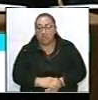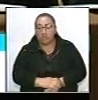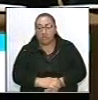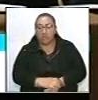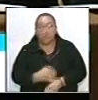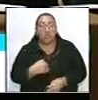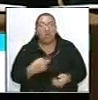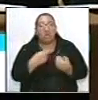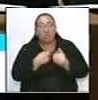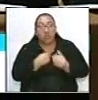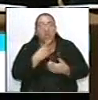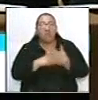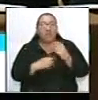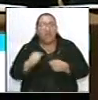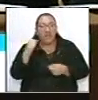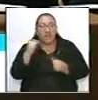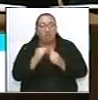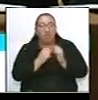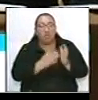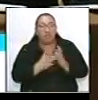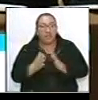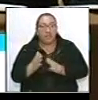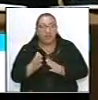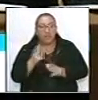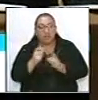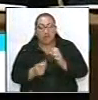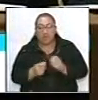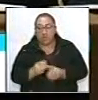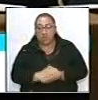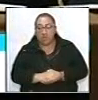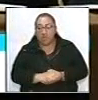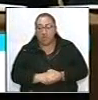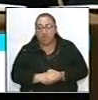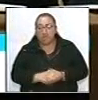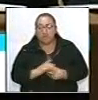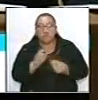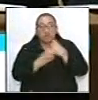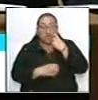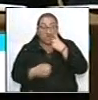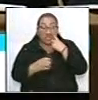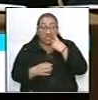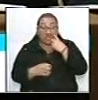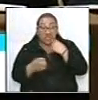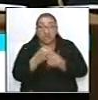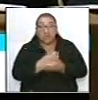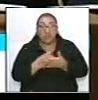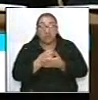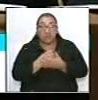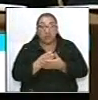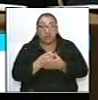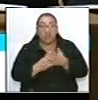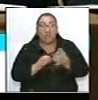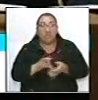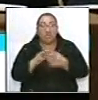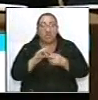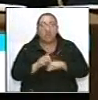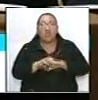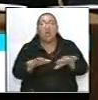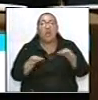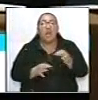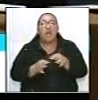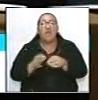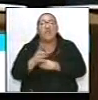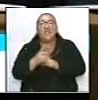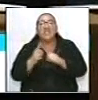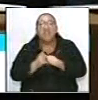nuestros derechos, con preparación en centros especializados, pero centros especializados que abarquen a todos los distritos y las provincias y